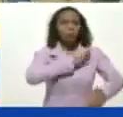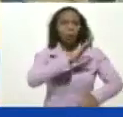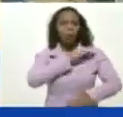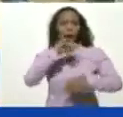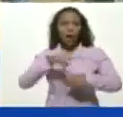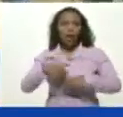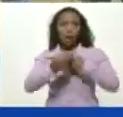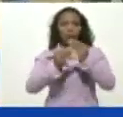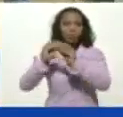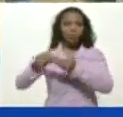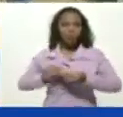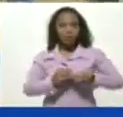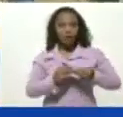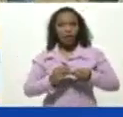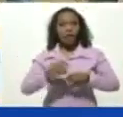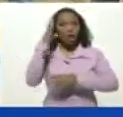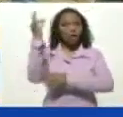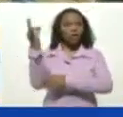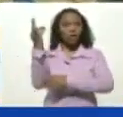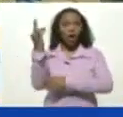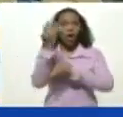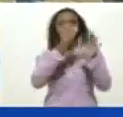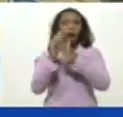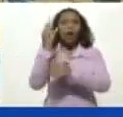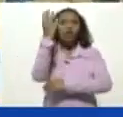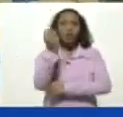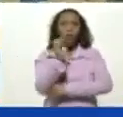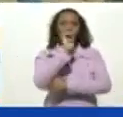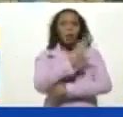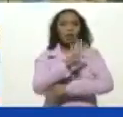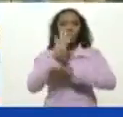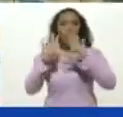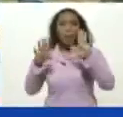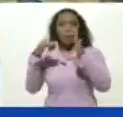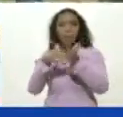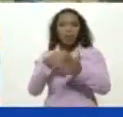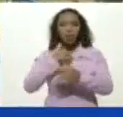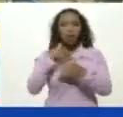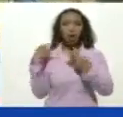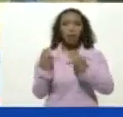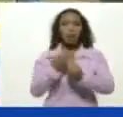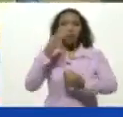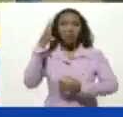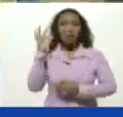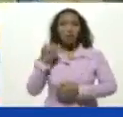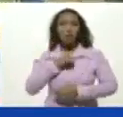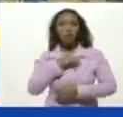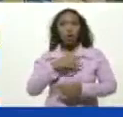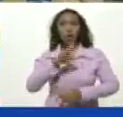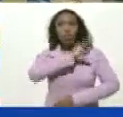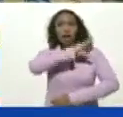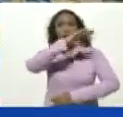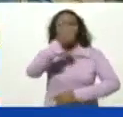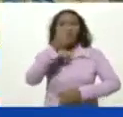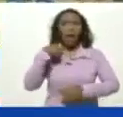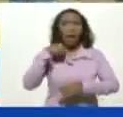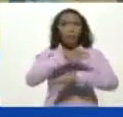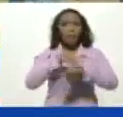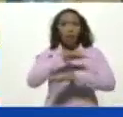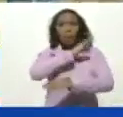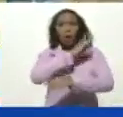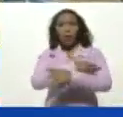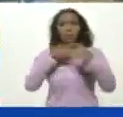de conformación del Consejo Comunal número 49.000. Nos acompaña por acá nuestro director del Ministerio del